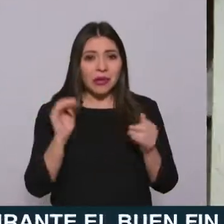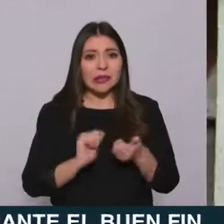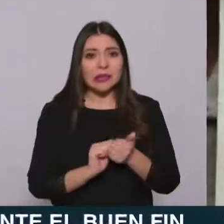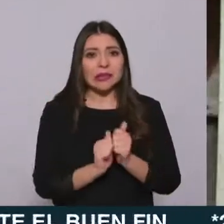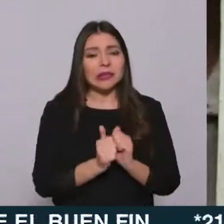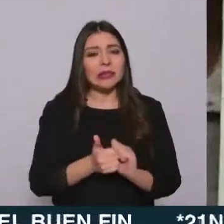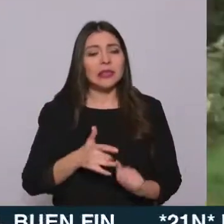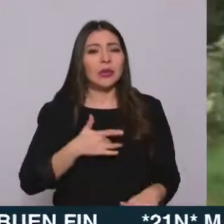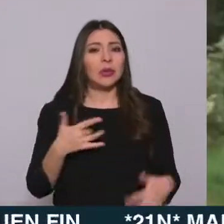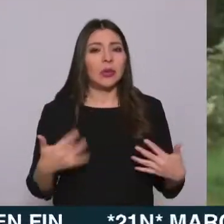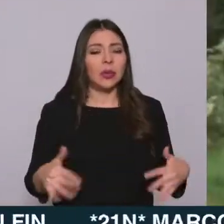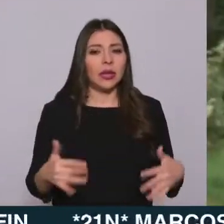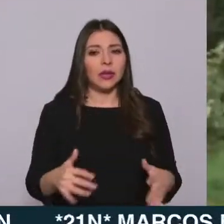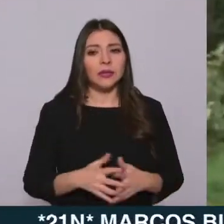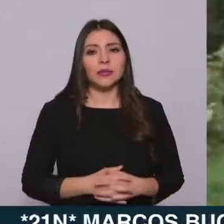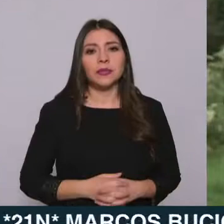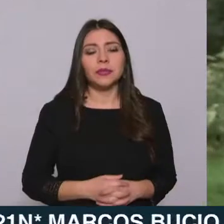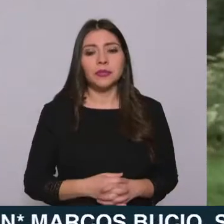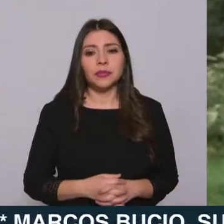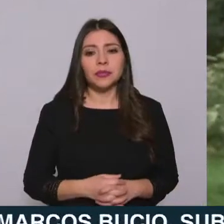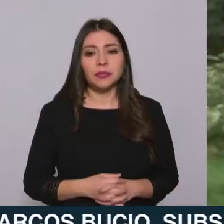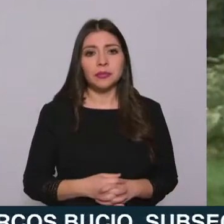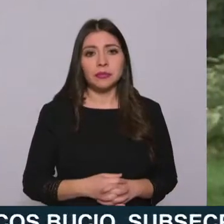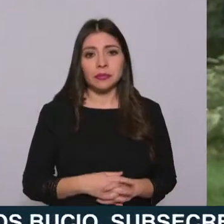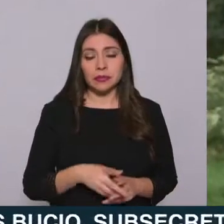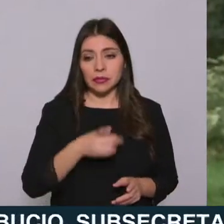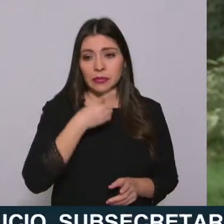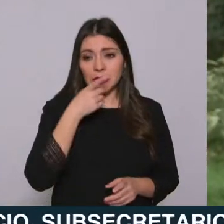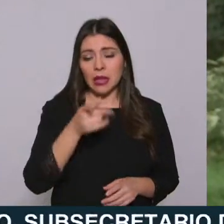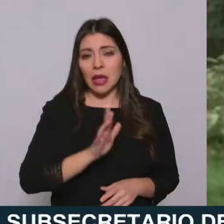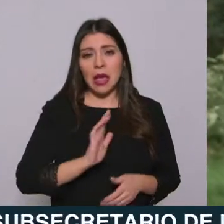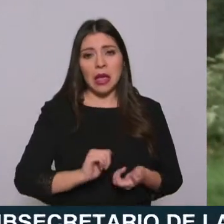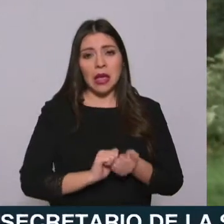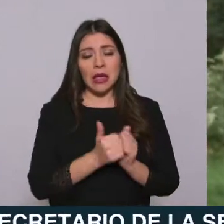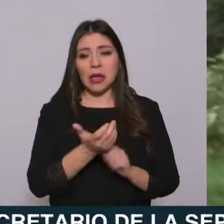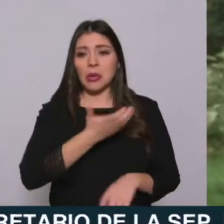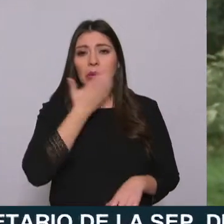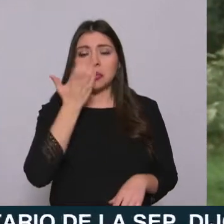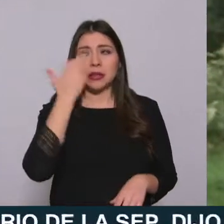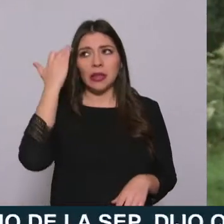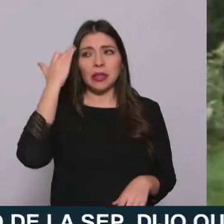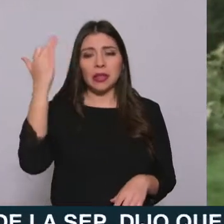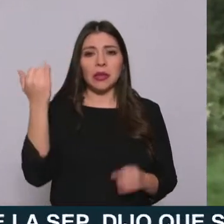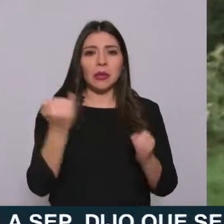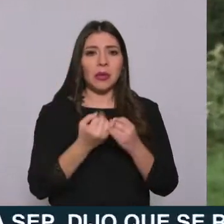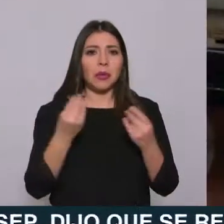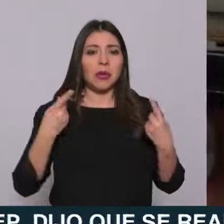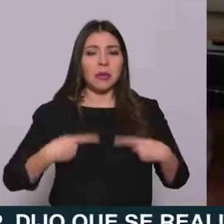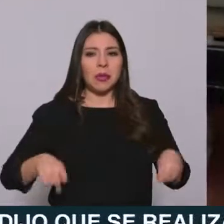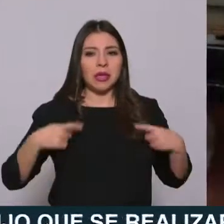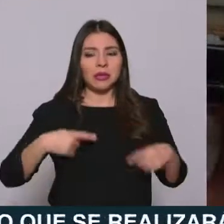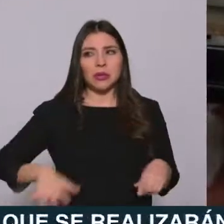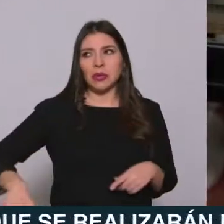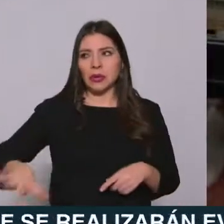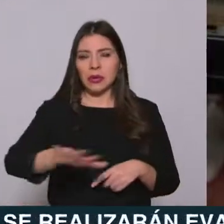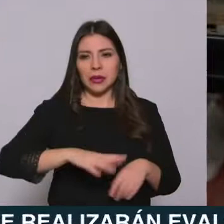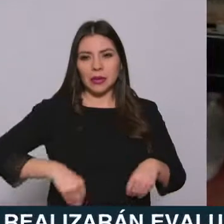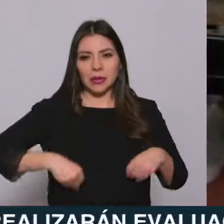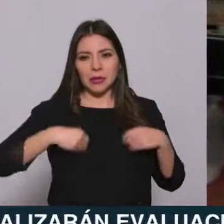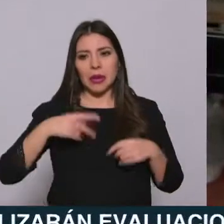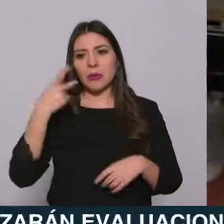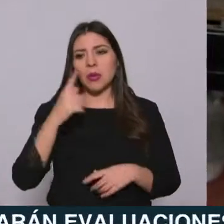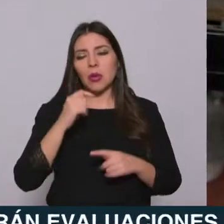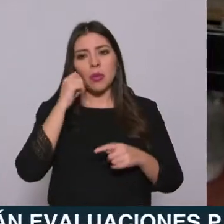me duele. Sin embargo, asegura que ya está acostumbrado al clima como muchos habitantes de la zona, pero aún así se protege del